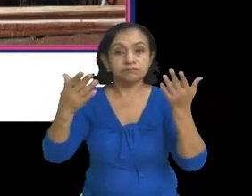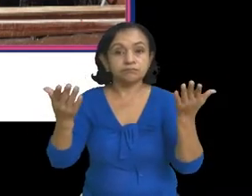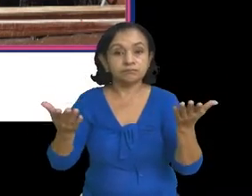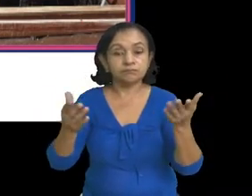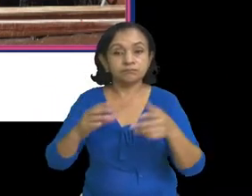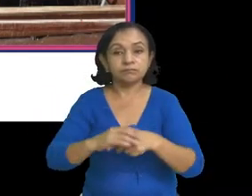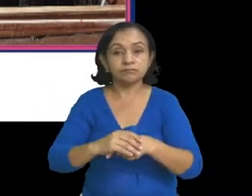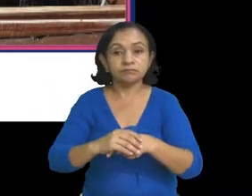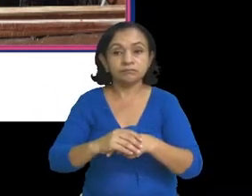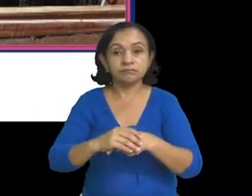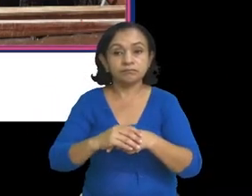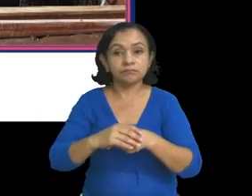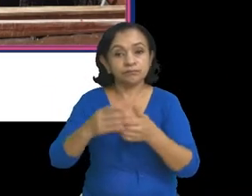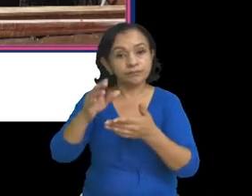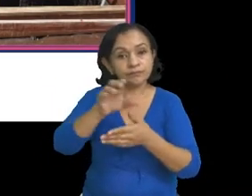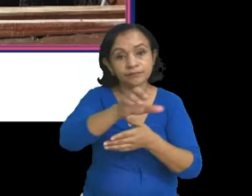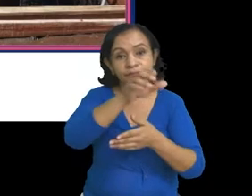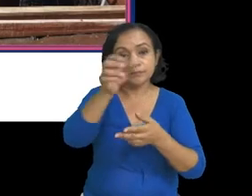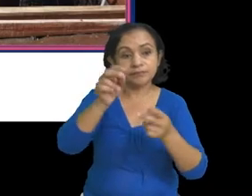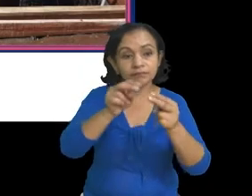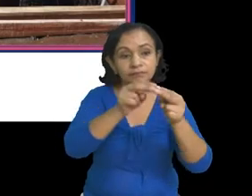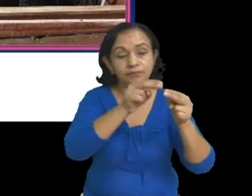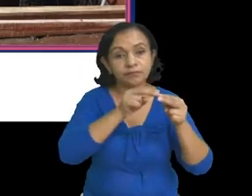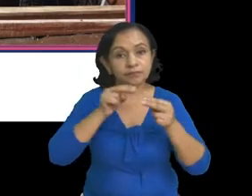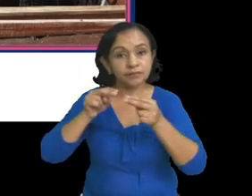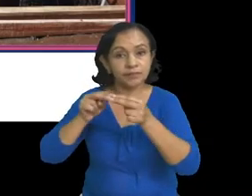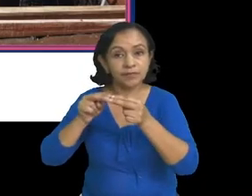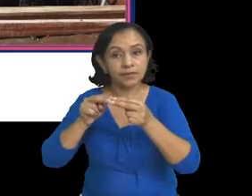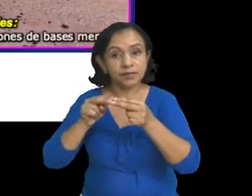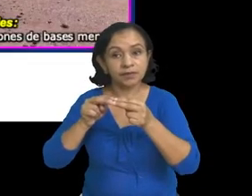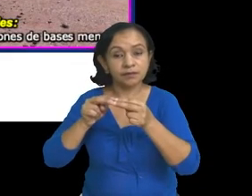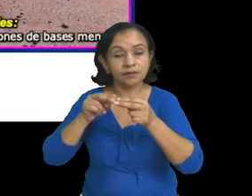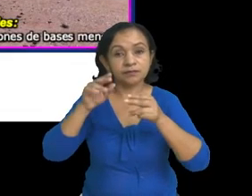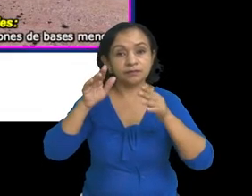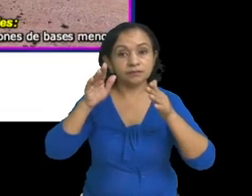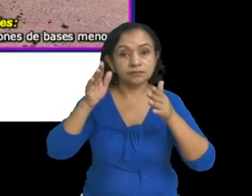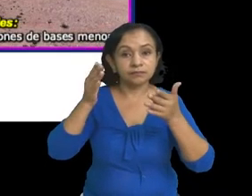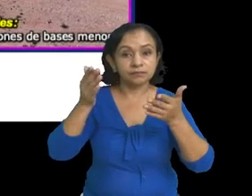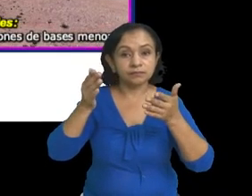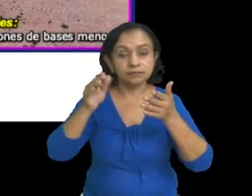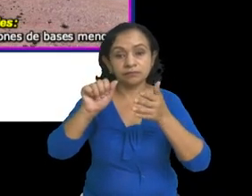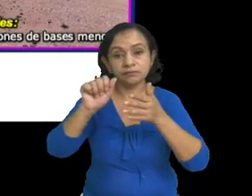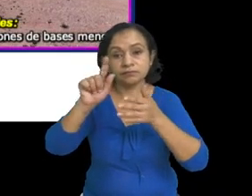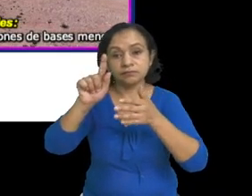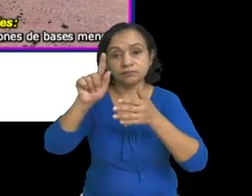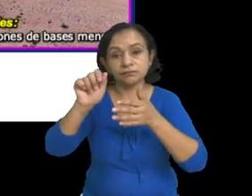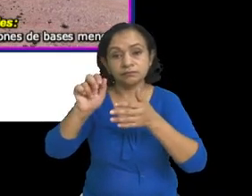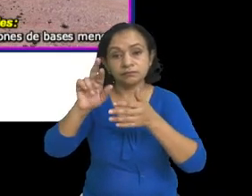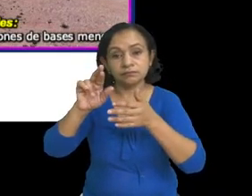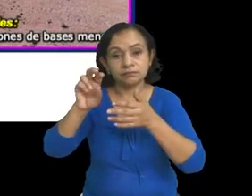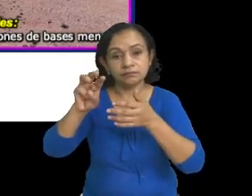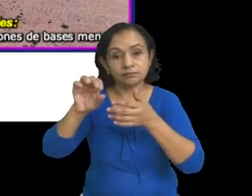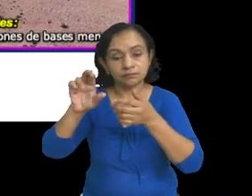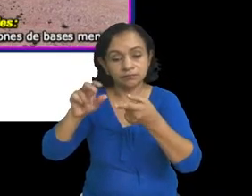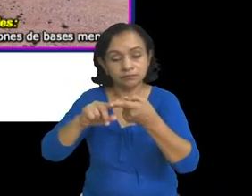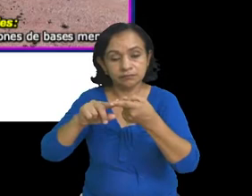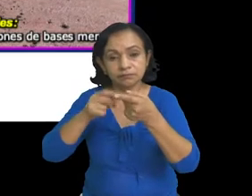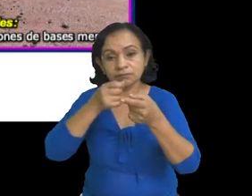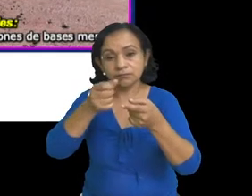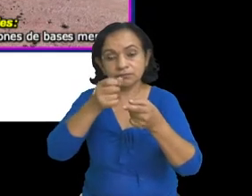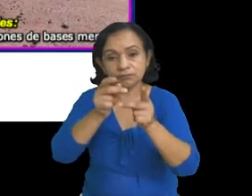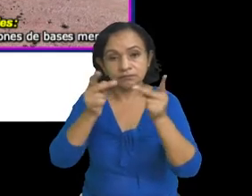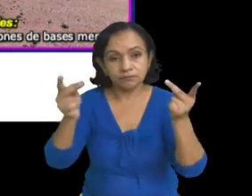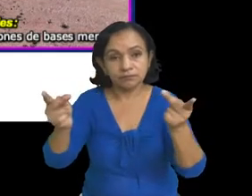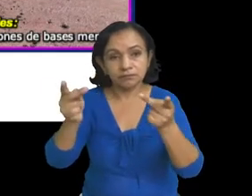Y va a interactuar con las otras subestaciones, digamos, Altamira, El Periodista,